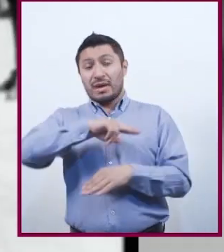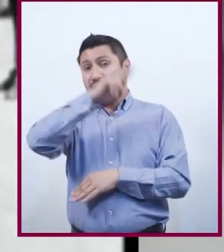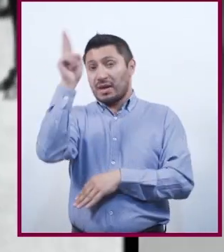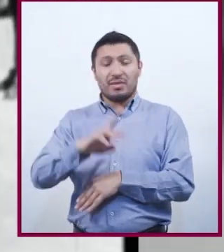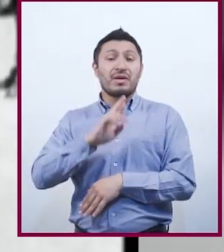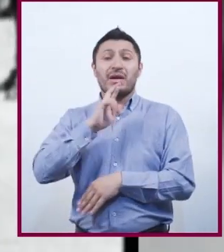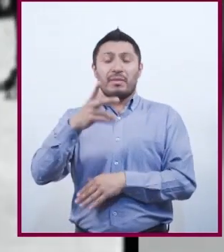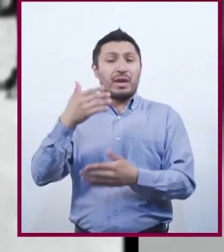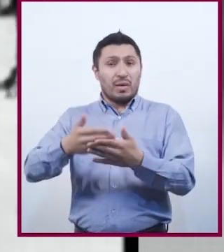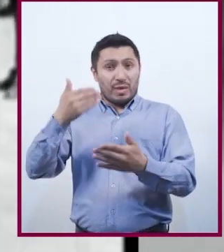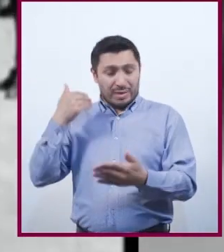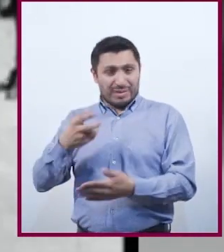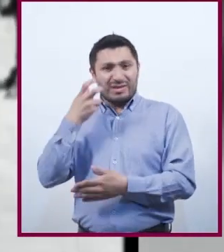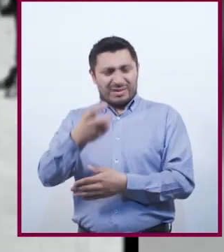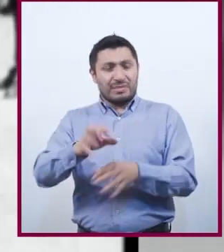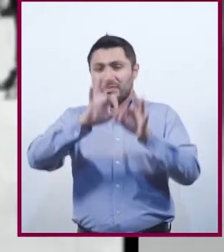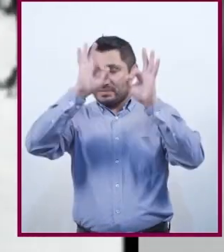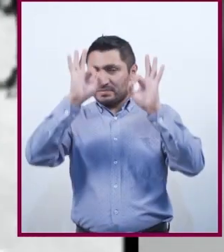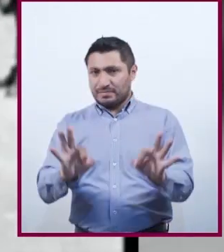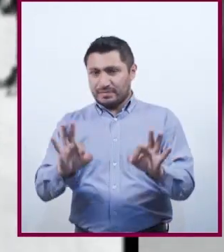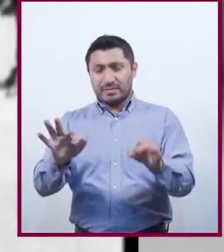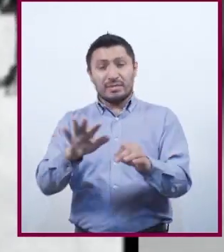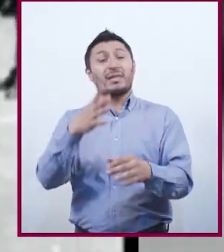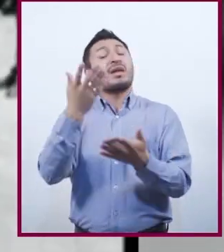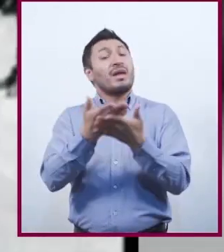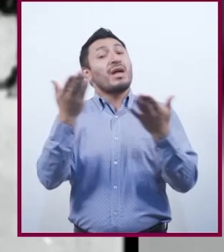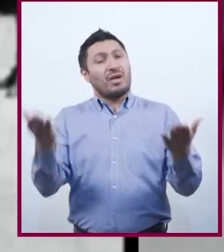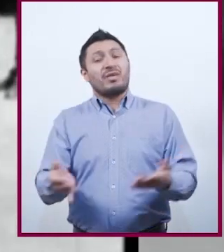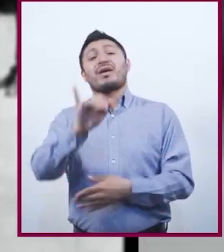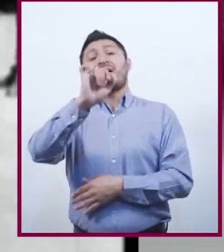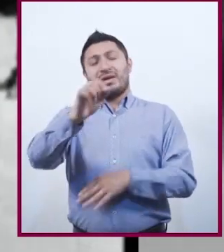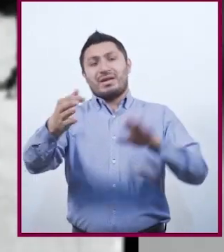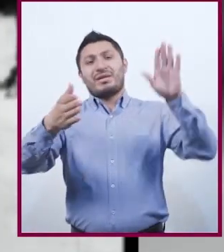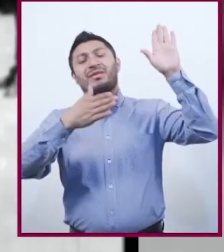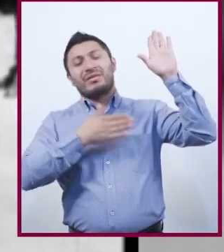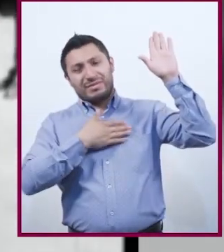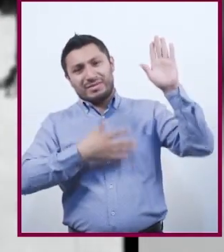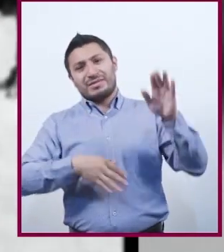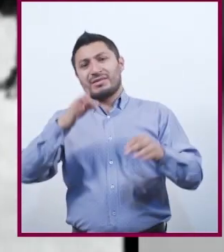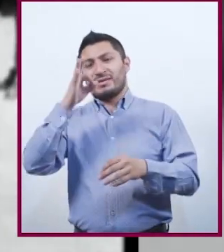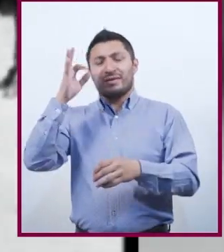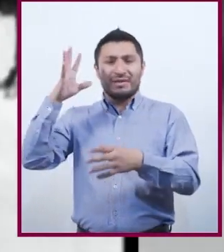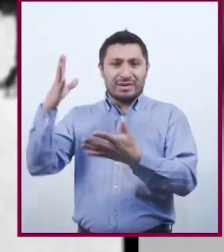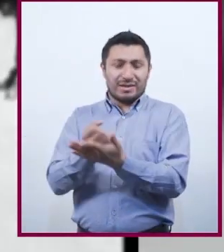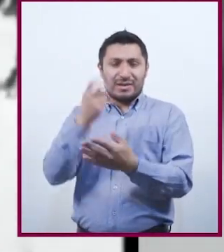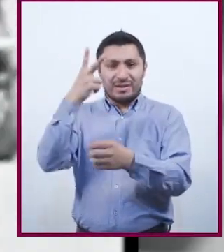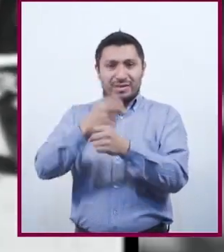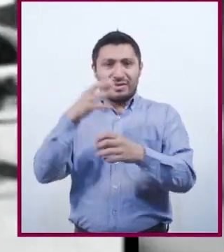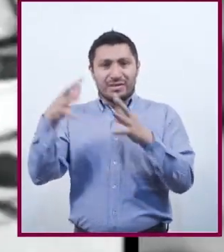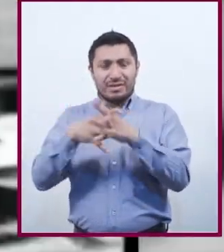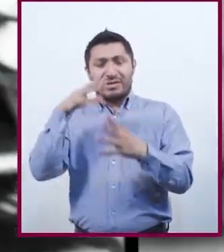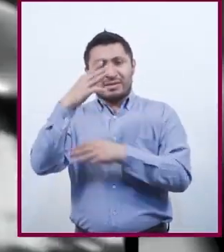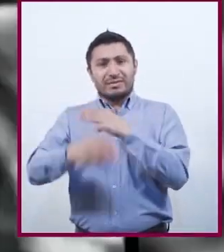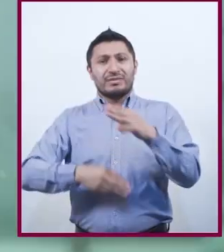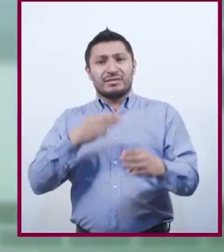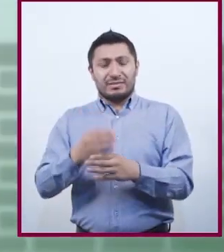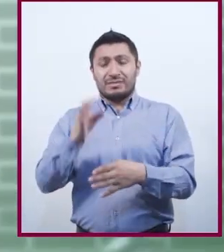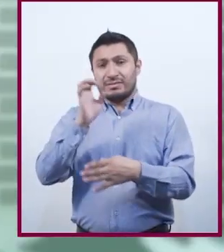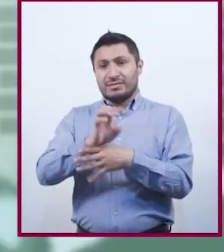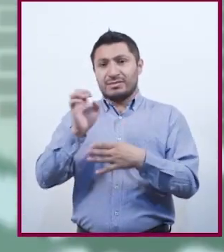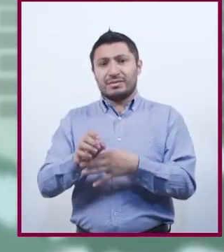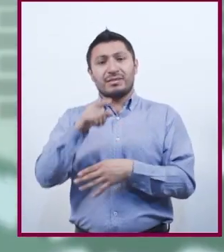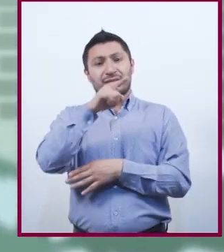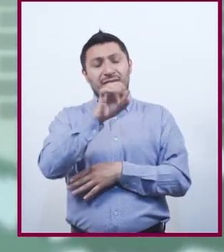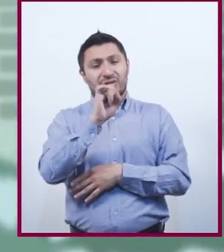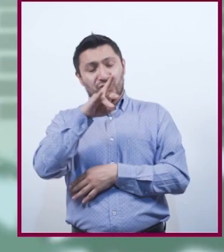prometida. Nunca mejor antes dicho, tal cual, pues esta vez sí se la prometieron los ganadores de la Segunda Guerra Mundial.